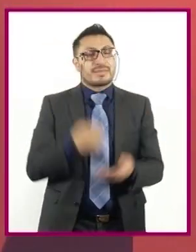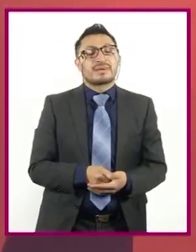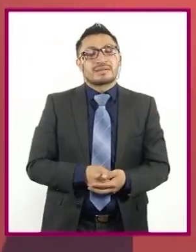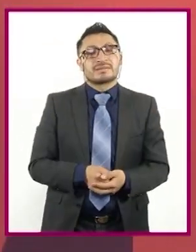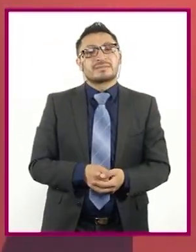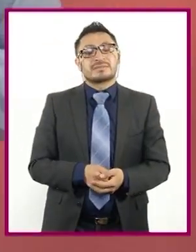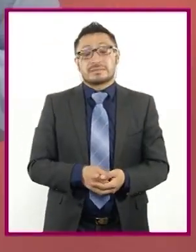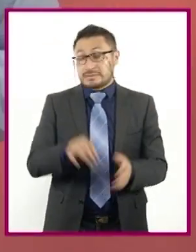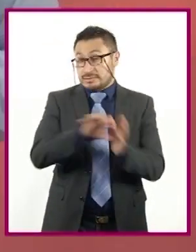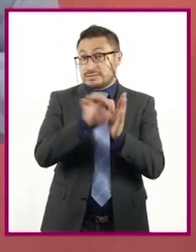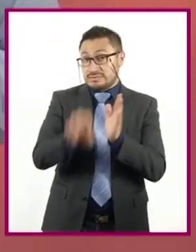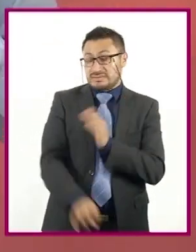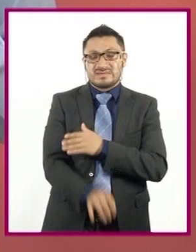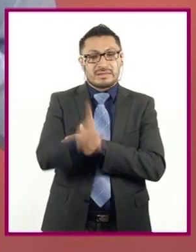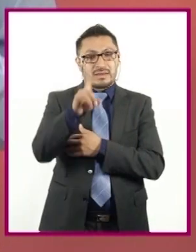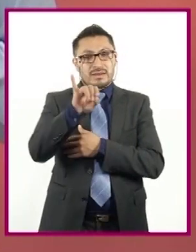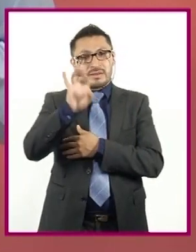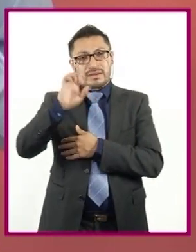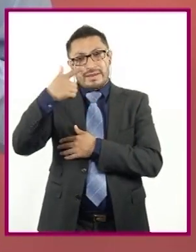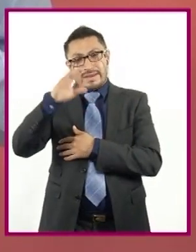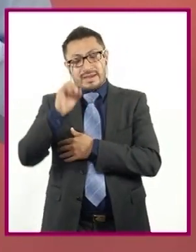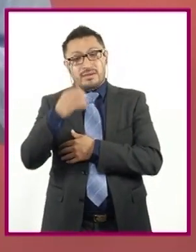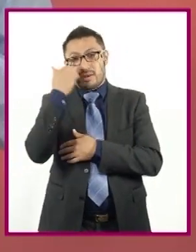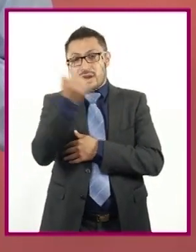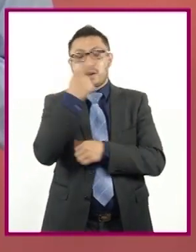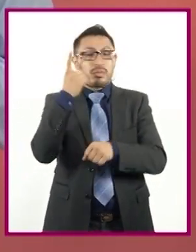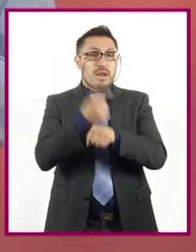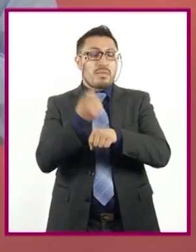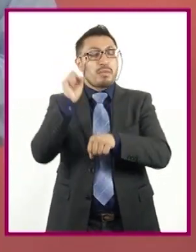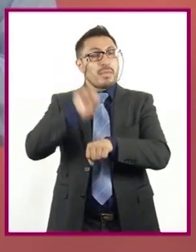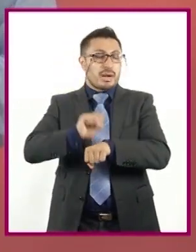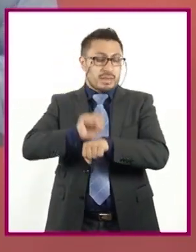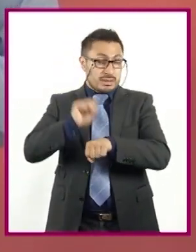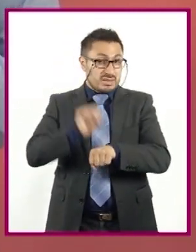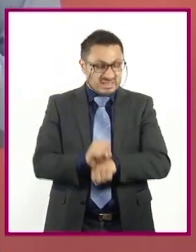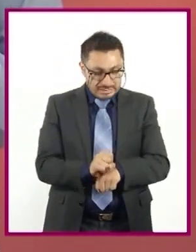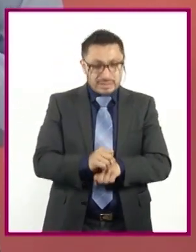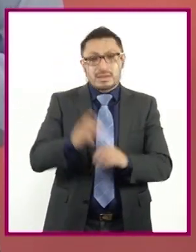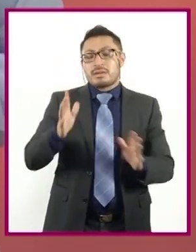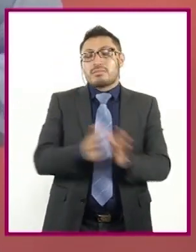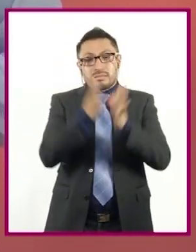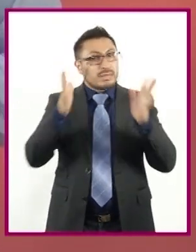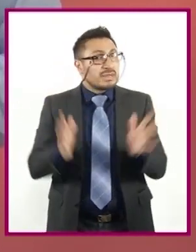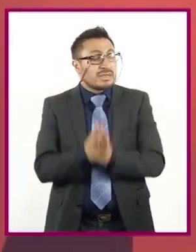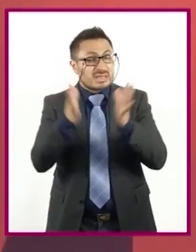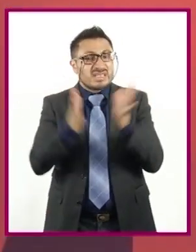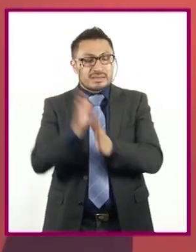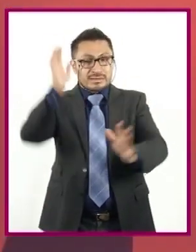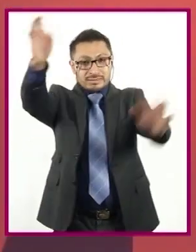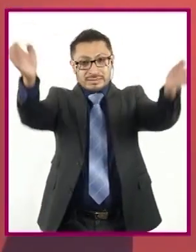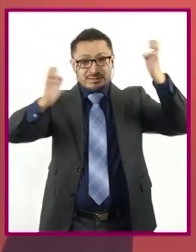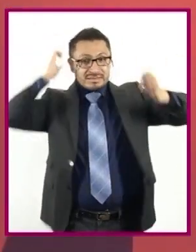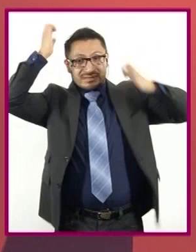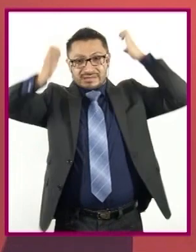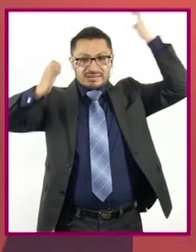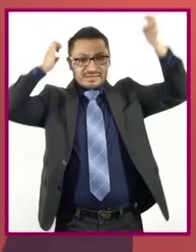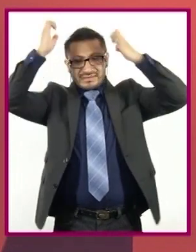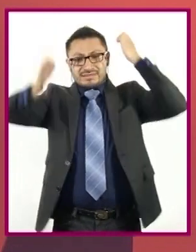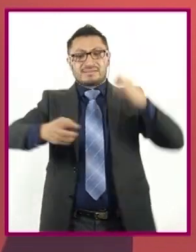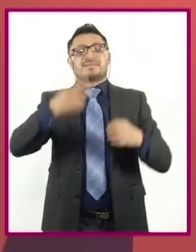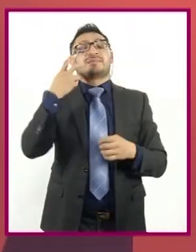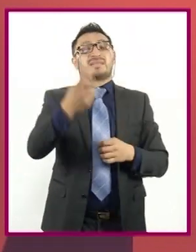ejemplo, Diego, un alumno de primero de secundaria, participará en una exposición y para